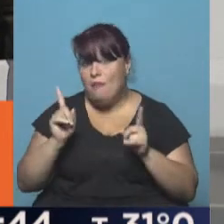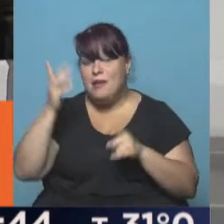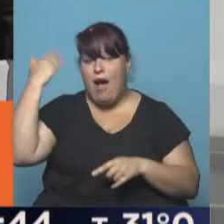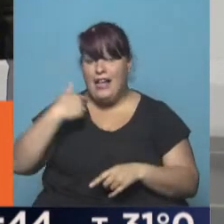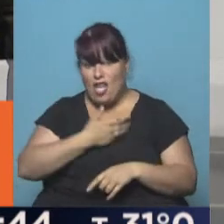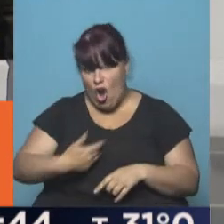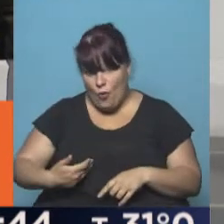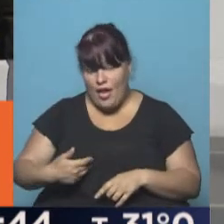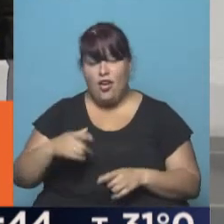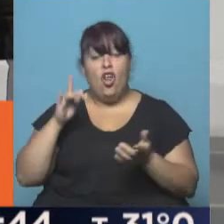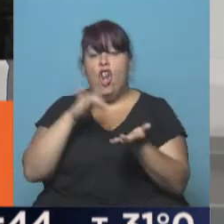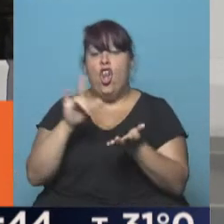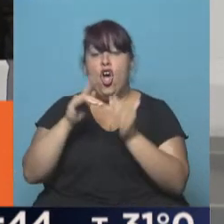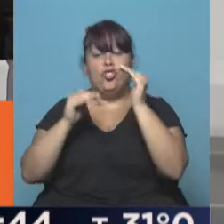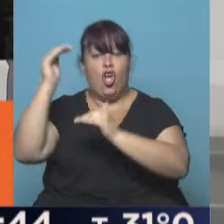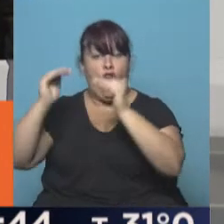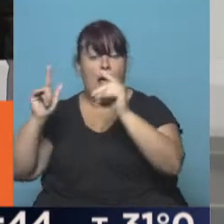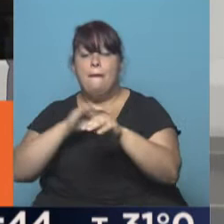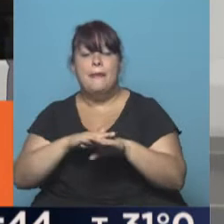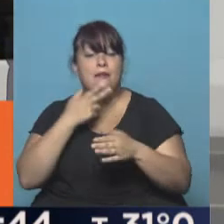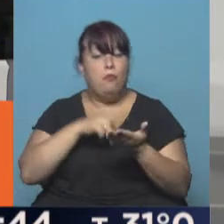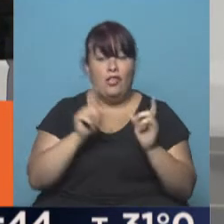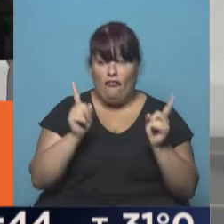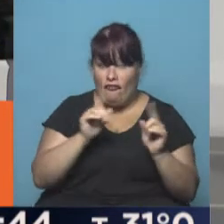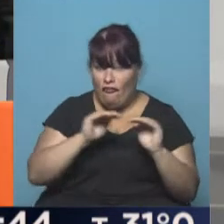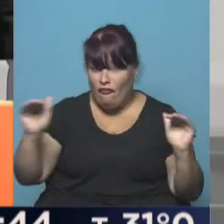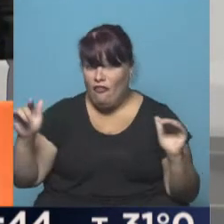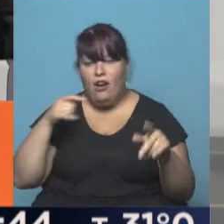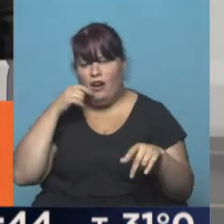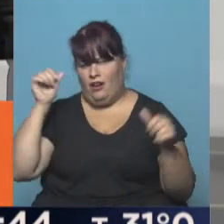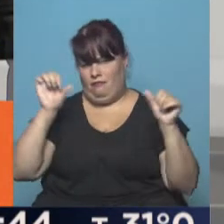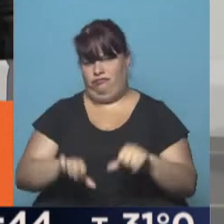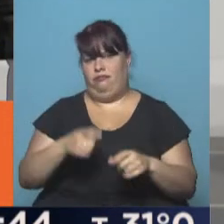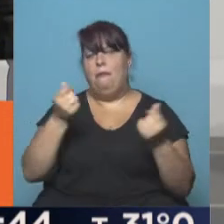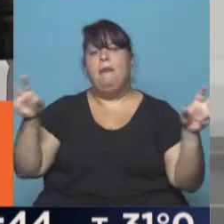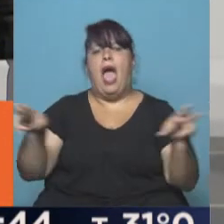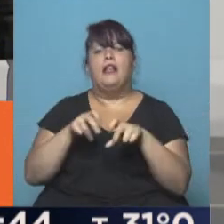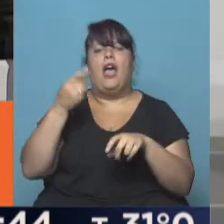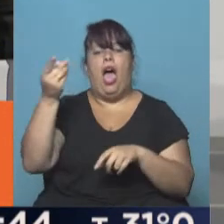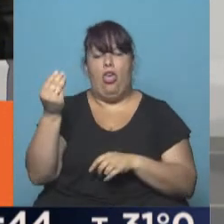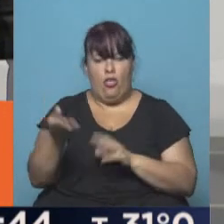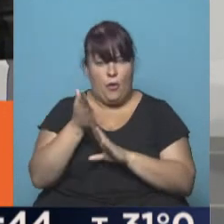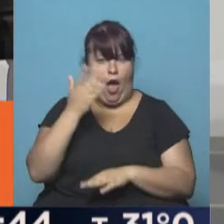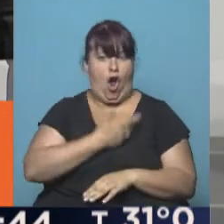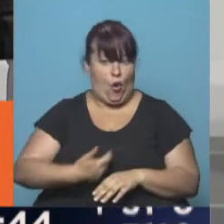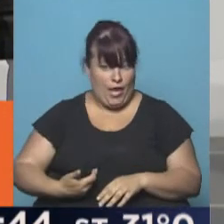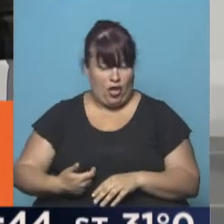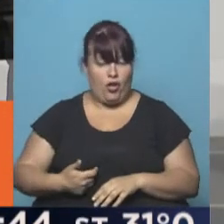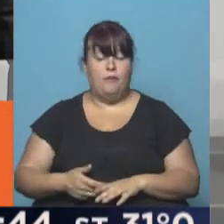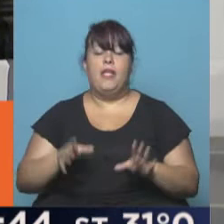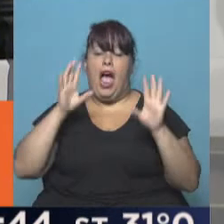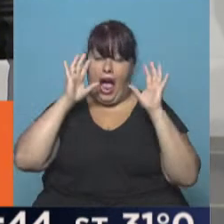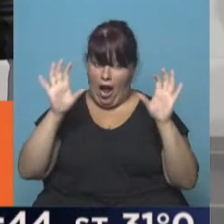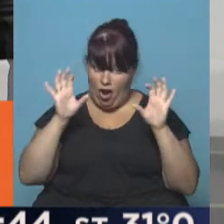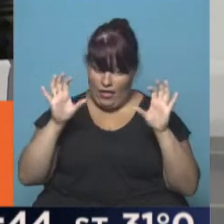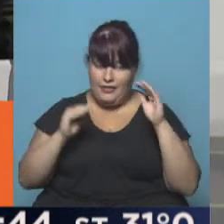gobierno anterior, al no tocar las escalas ni tocar el mínimo no imponible, hubiera terminado en las arcas de los gobiernos. Recordemos